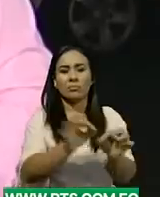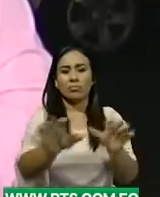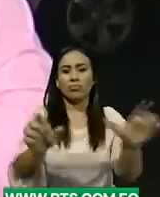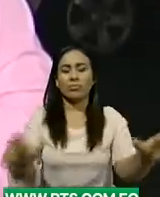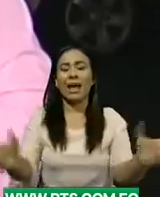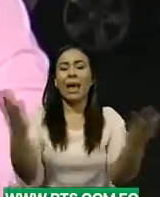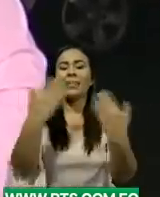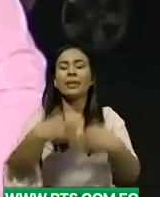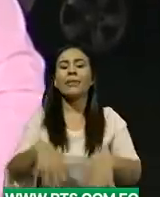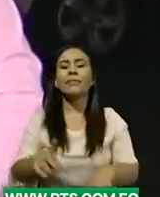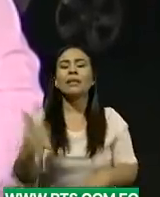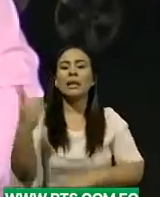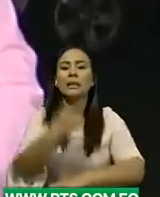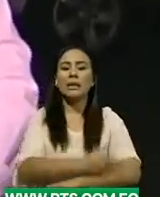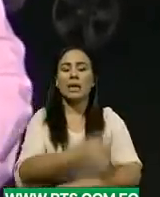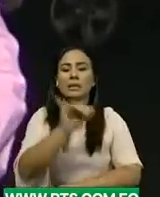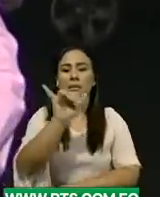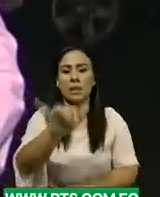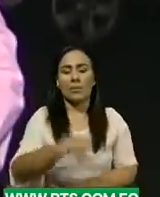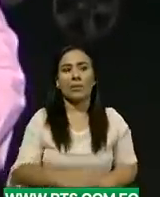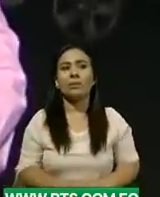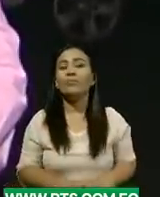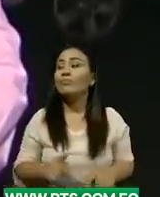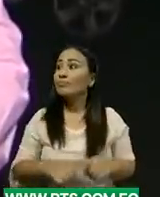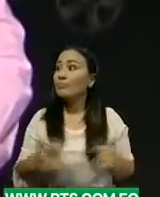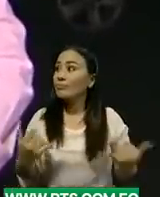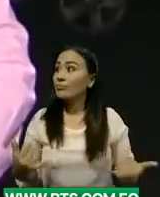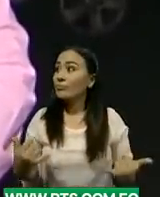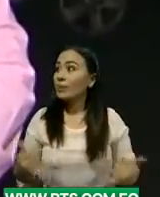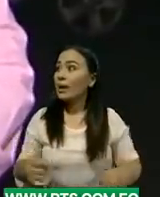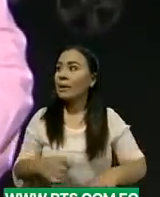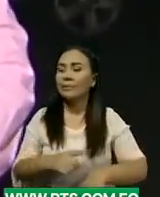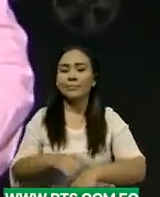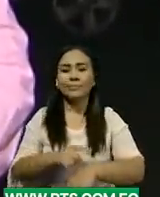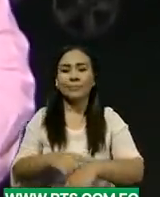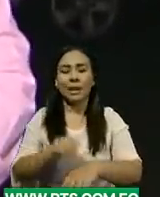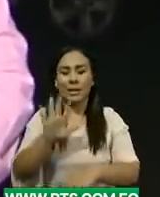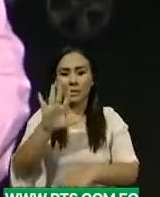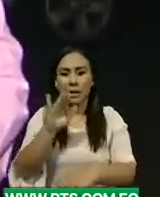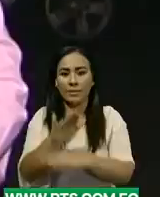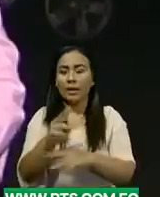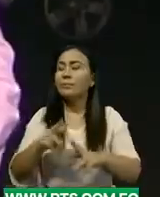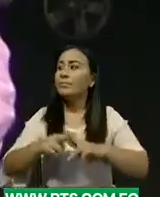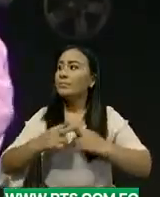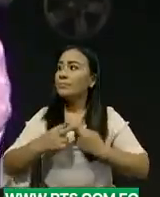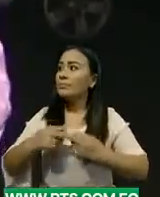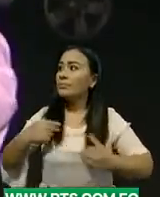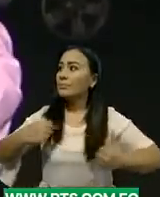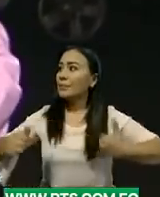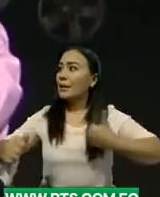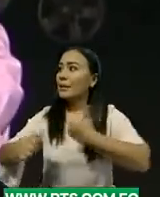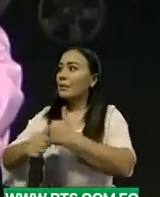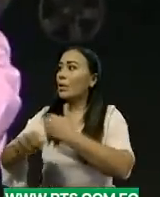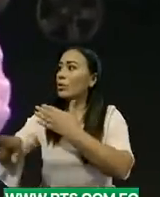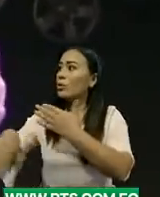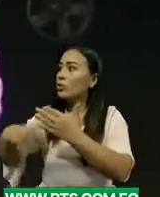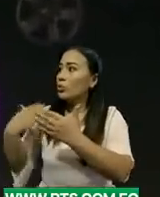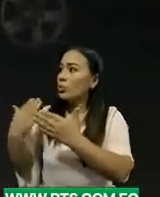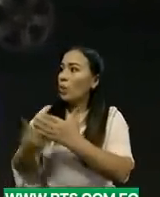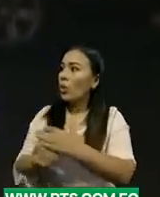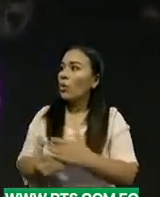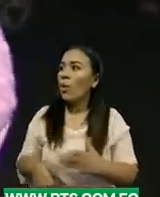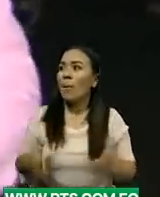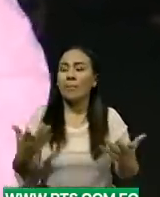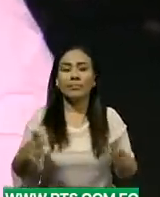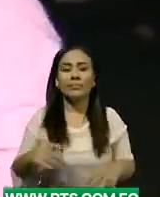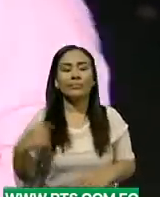que concluya el día sábado, pero mientras tanto, a partir de las 17 horas, se ha iniciado a acercar todo el alrededor de